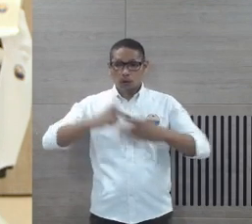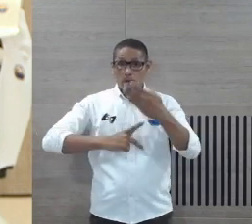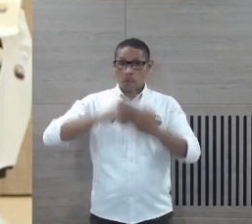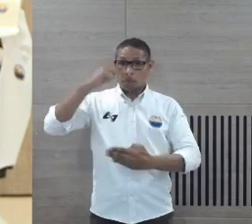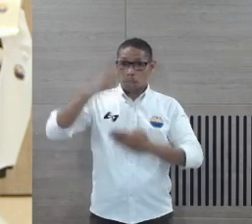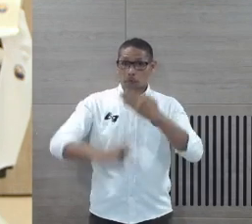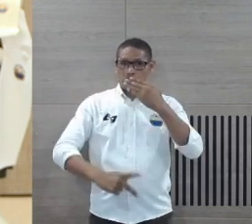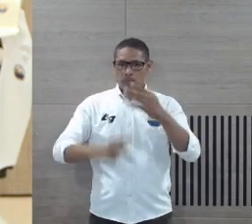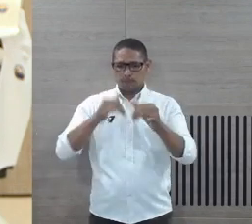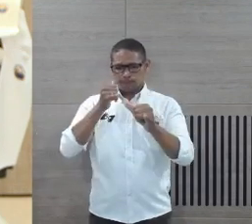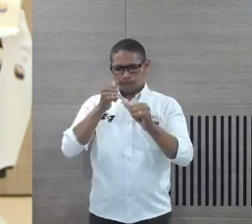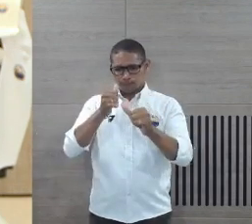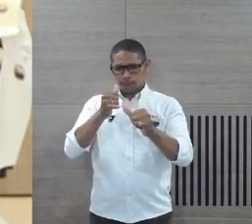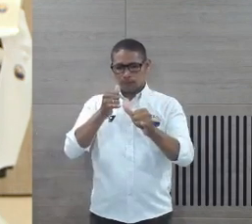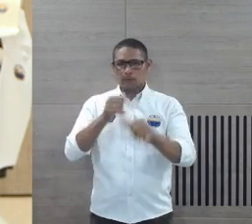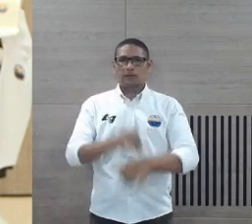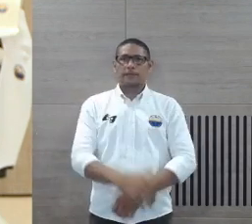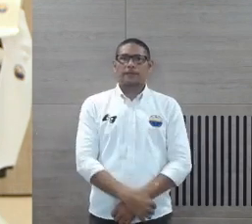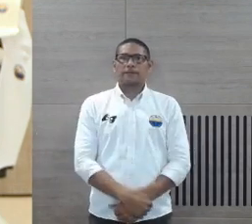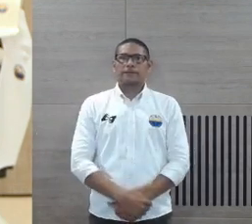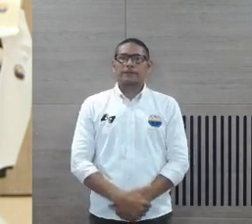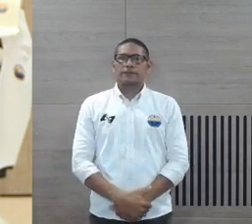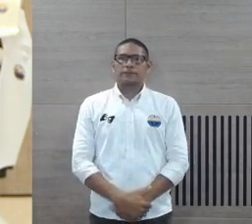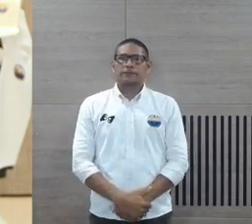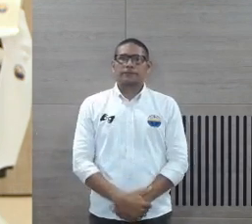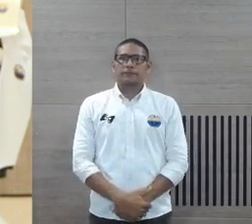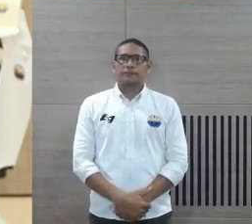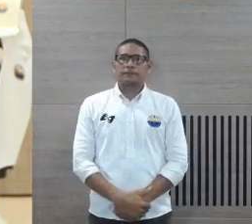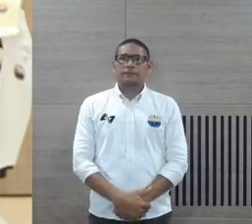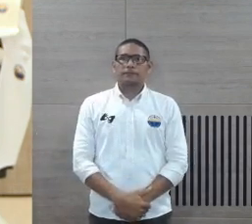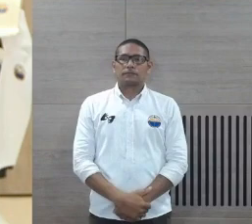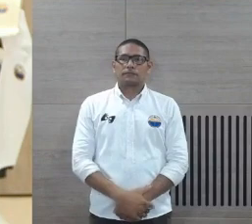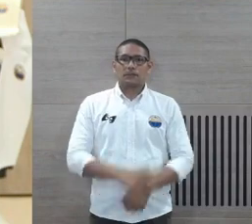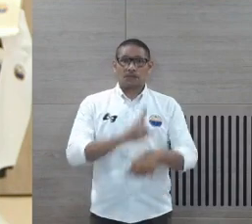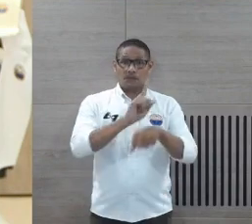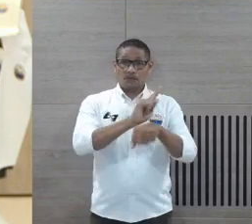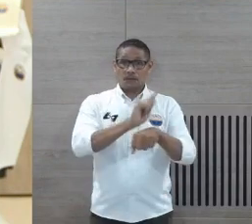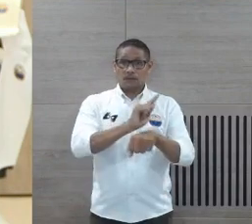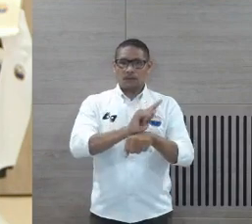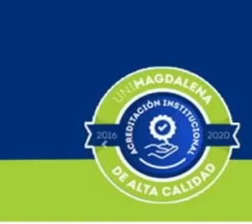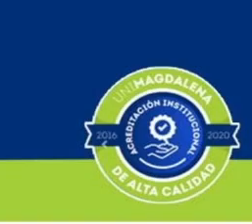Facultad de Ciencias Empresariales y Económicas, especialización en Gestión para el Desarrollo Territorial,